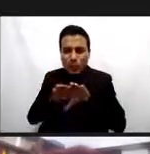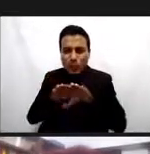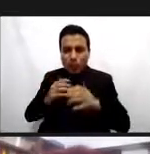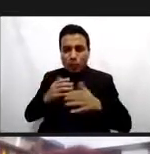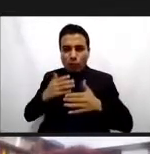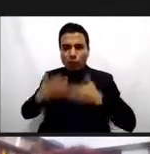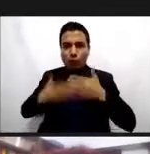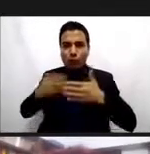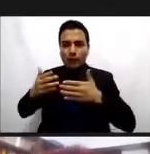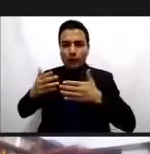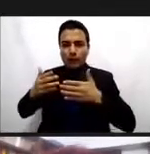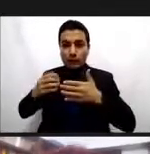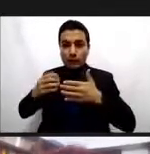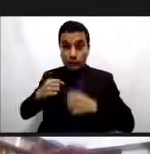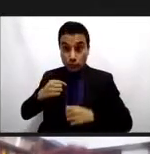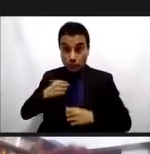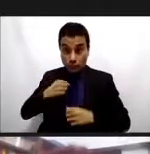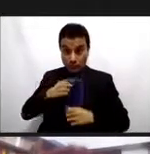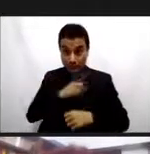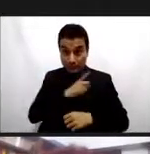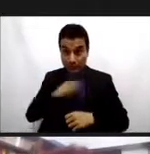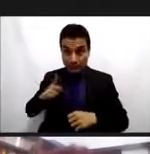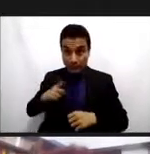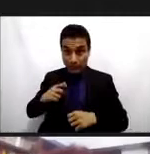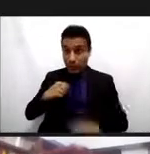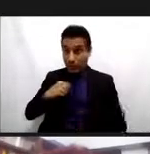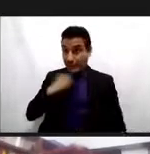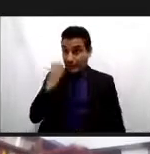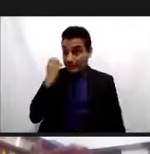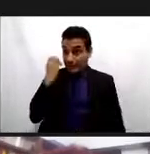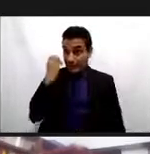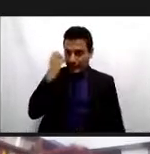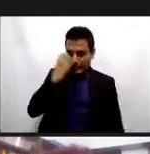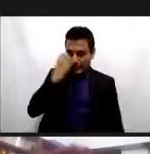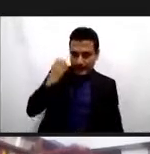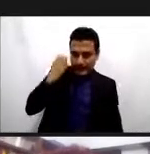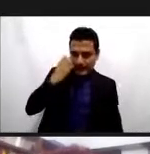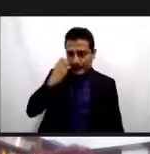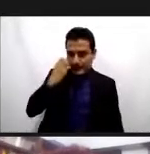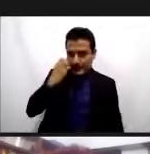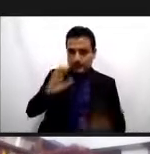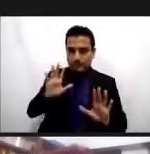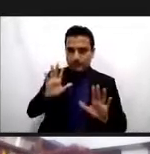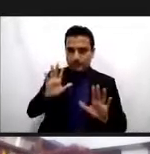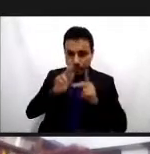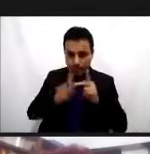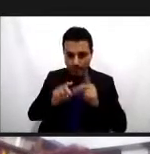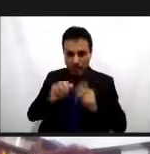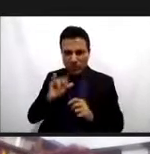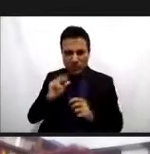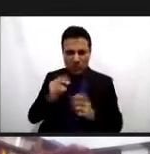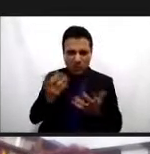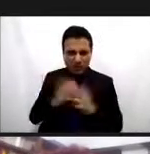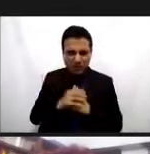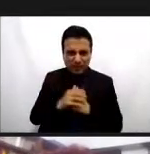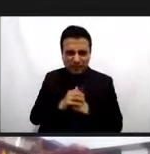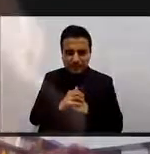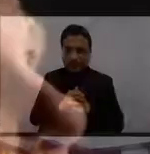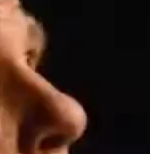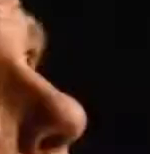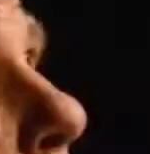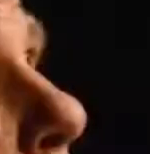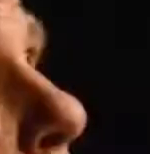tiene que poner en suspenso un momentito lo crítico para ser acrítico o cómo. Mira,